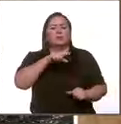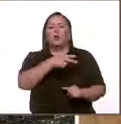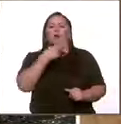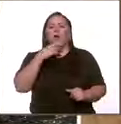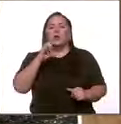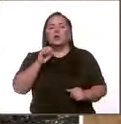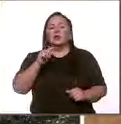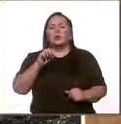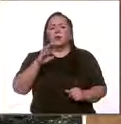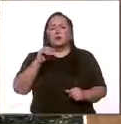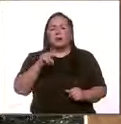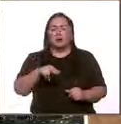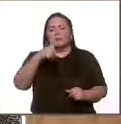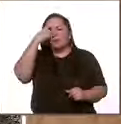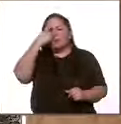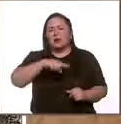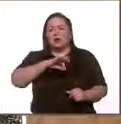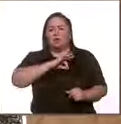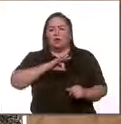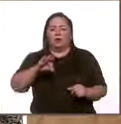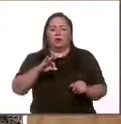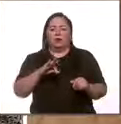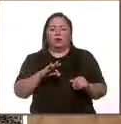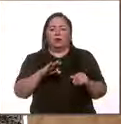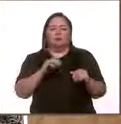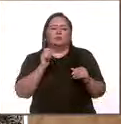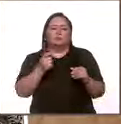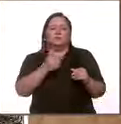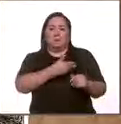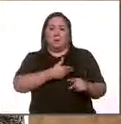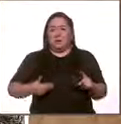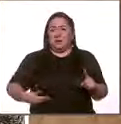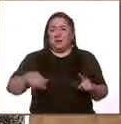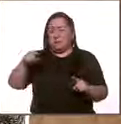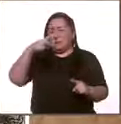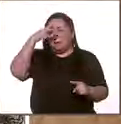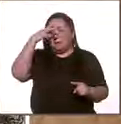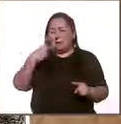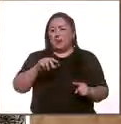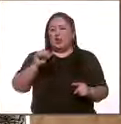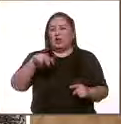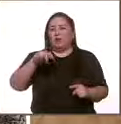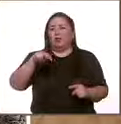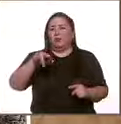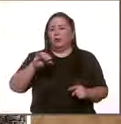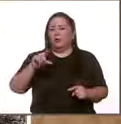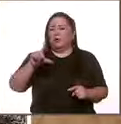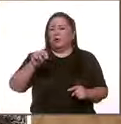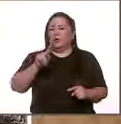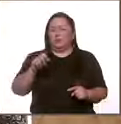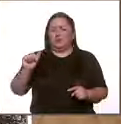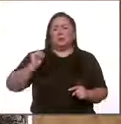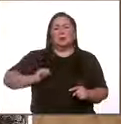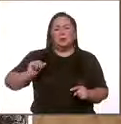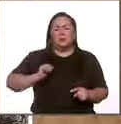Austin. Para detener el levantamiento, el presidente mexicano Antonio López de Santana